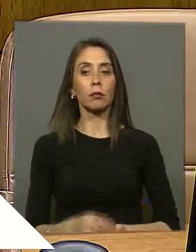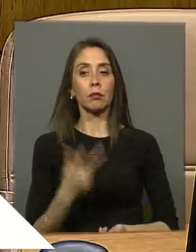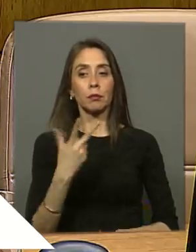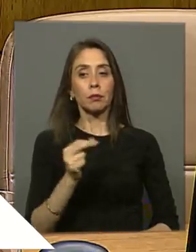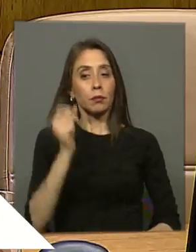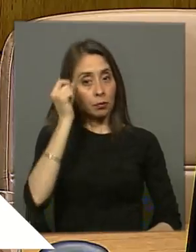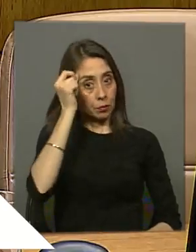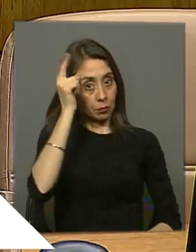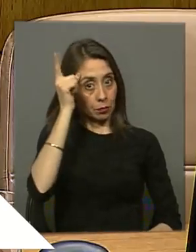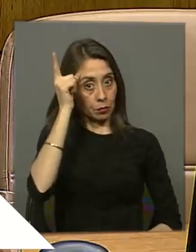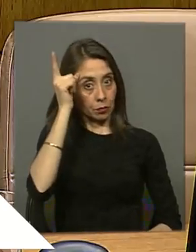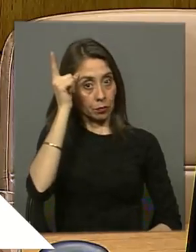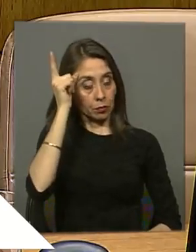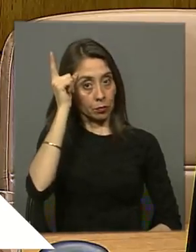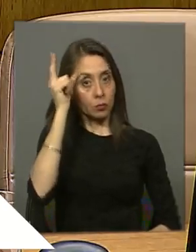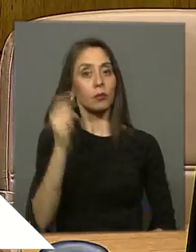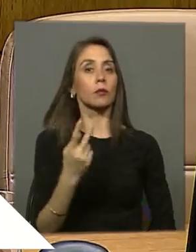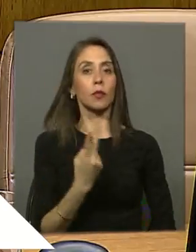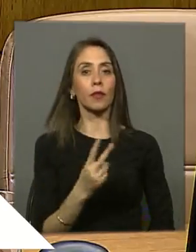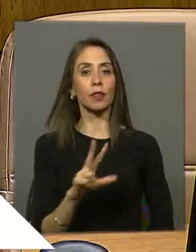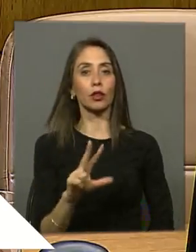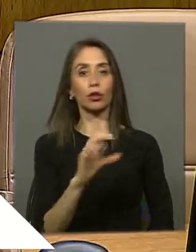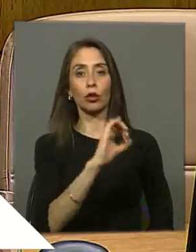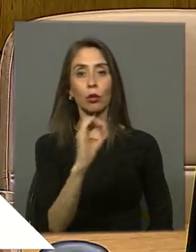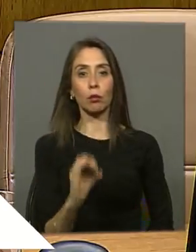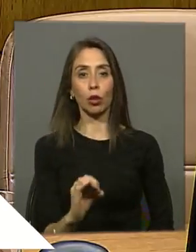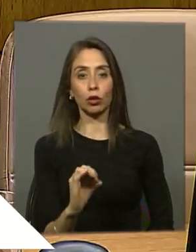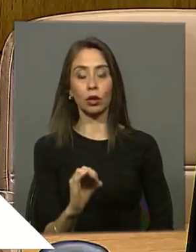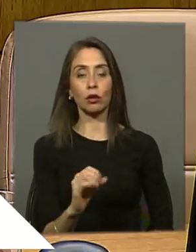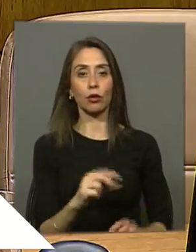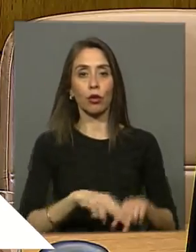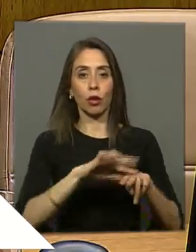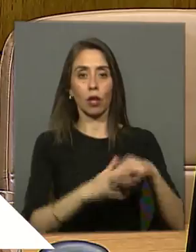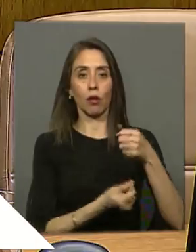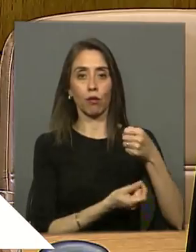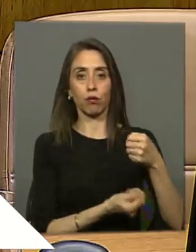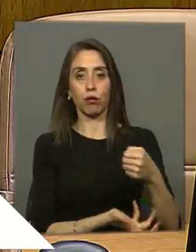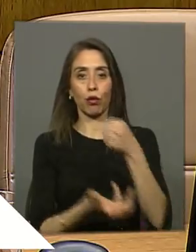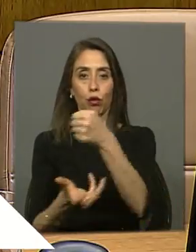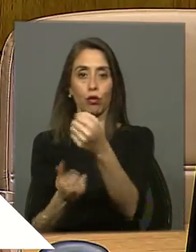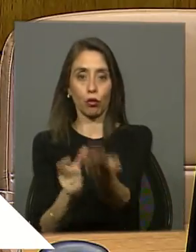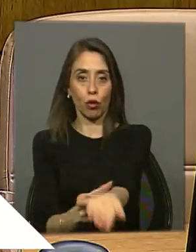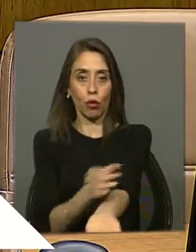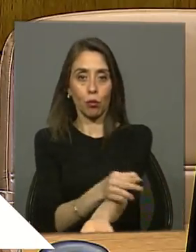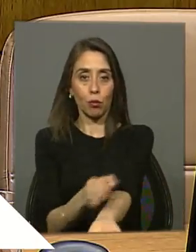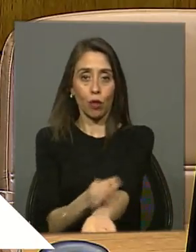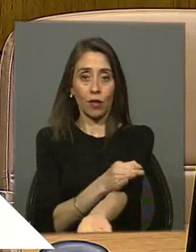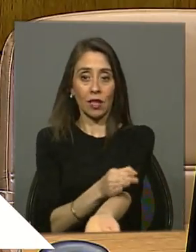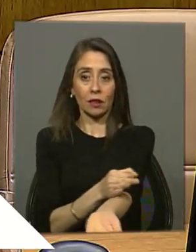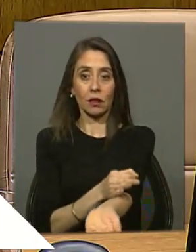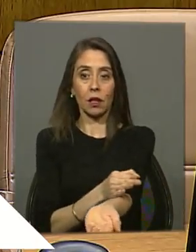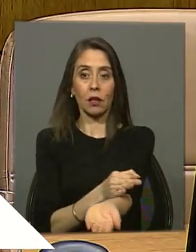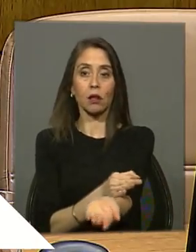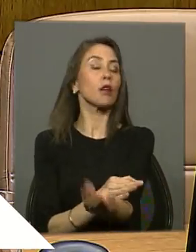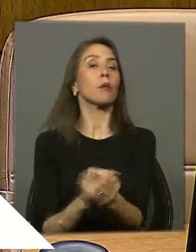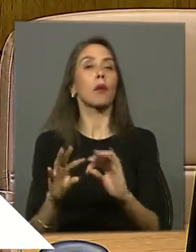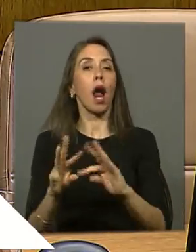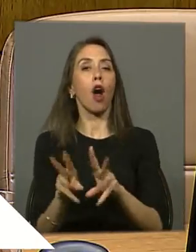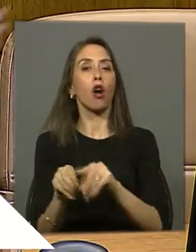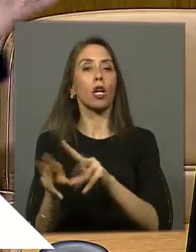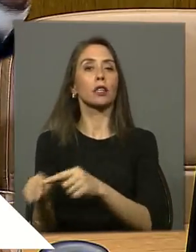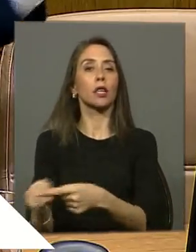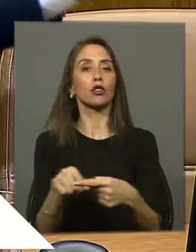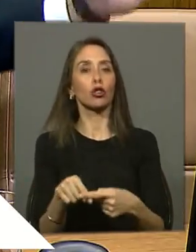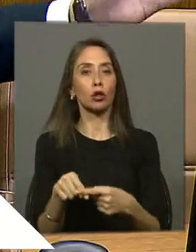sólo un 28% de esos recursos asignados en la provincia hayan sido a organizaciones sociales